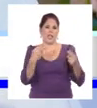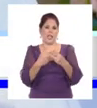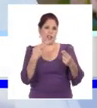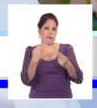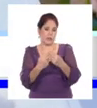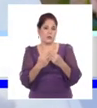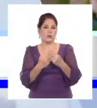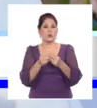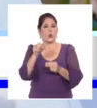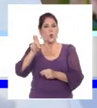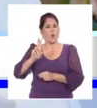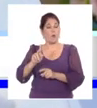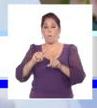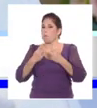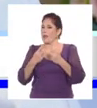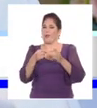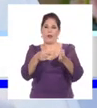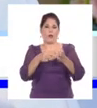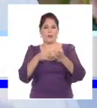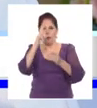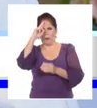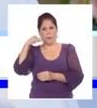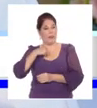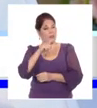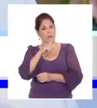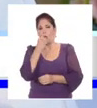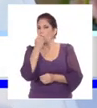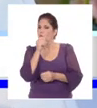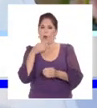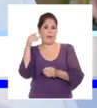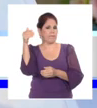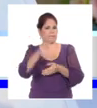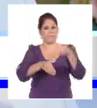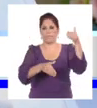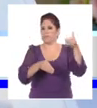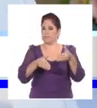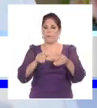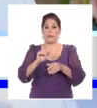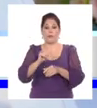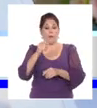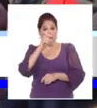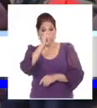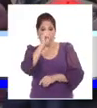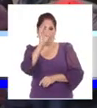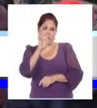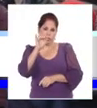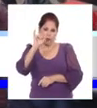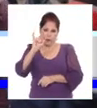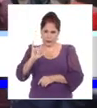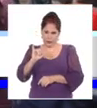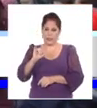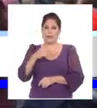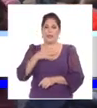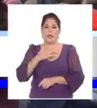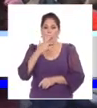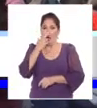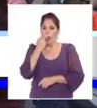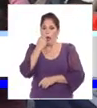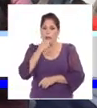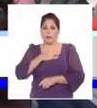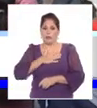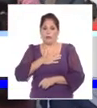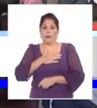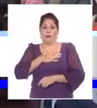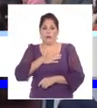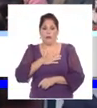Unidas pero por recomendación médica cambió sus planes Francisco de 86 años padece un estado gripal e inflamación de las